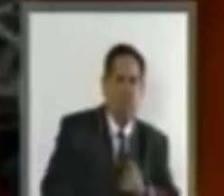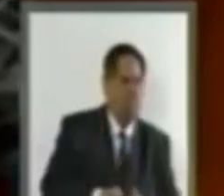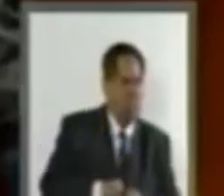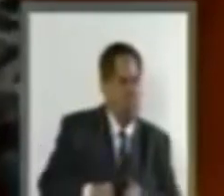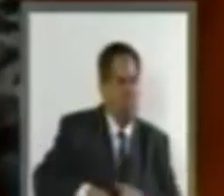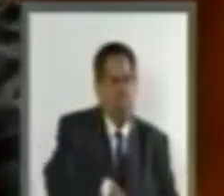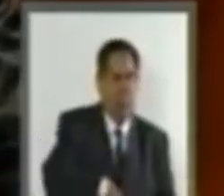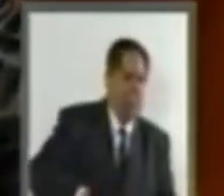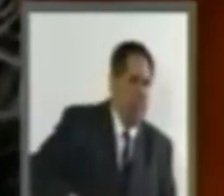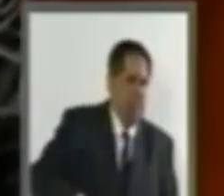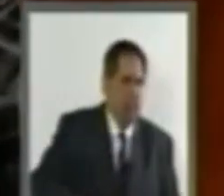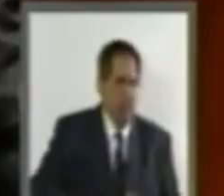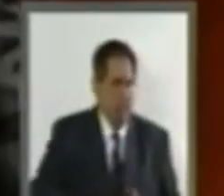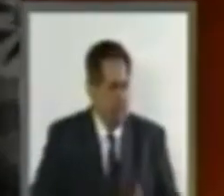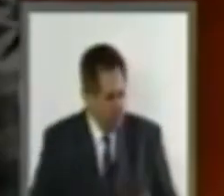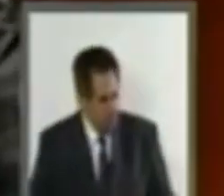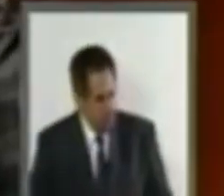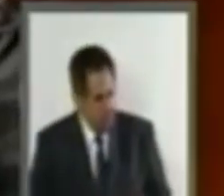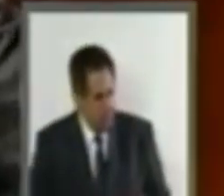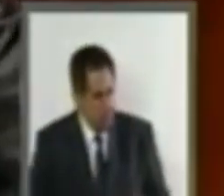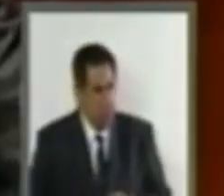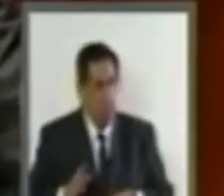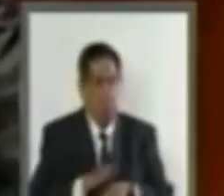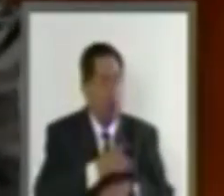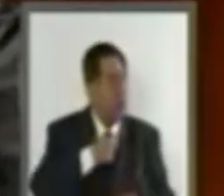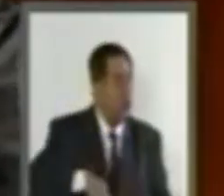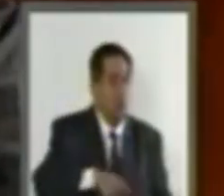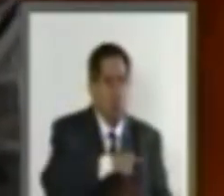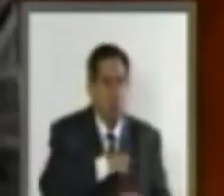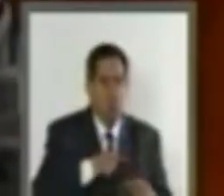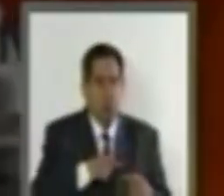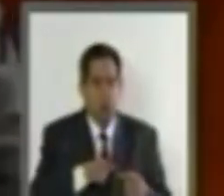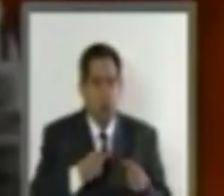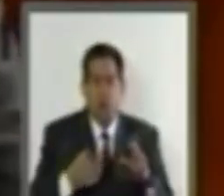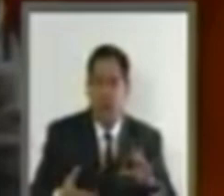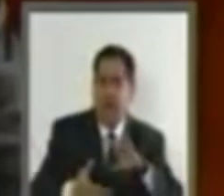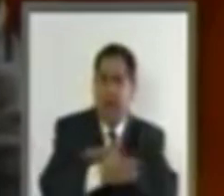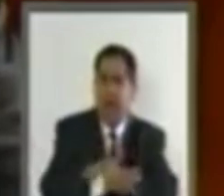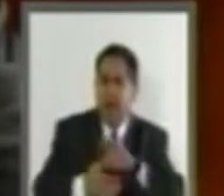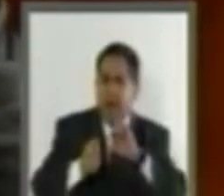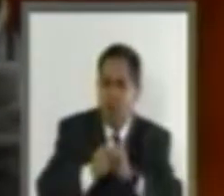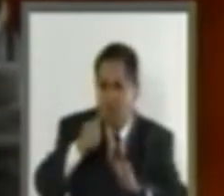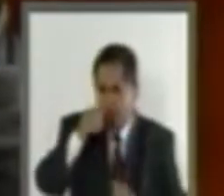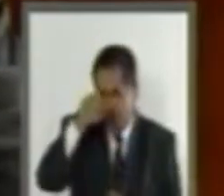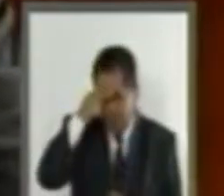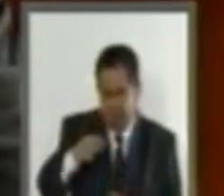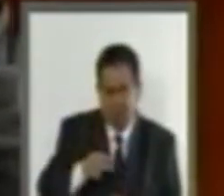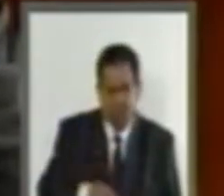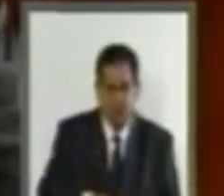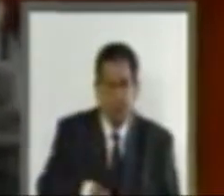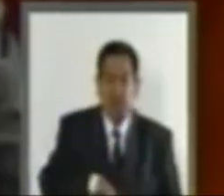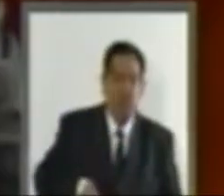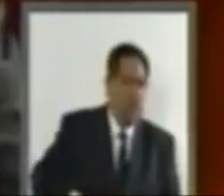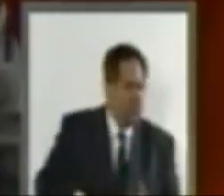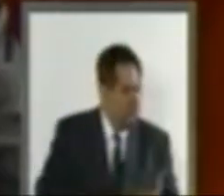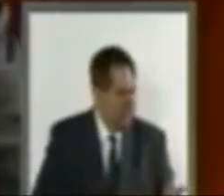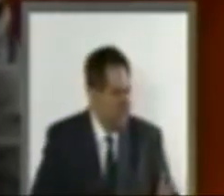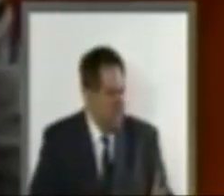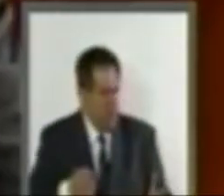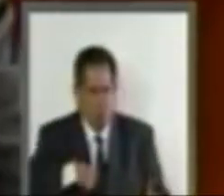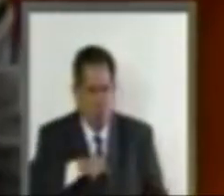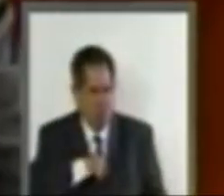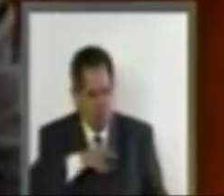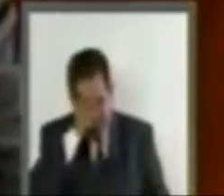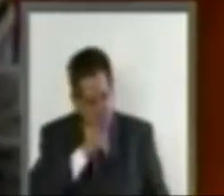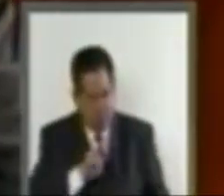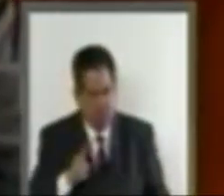decidió ponerle agua fría a esta discusión. El Senado decidió darnos un tiempo para reflexionar, un